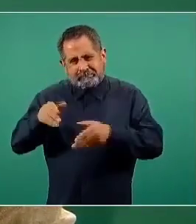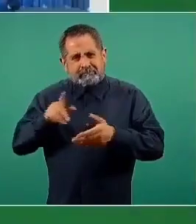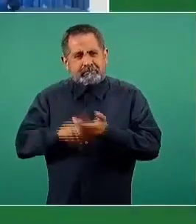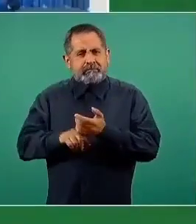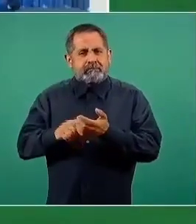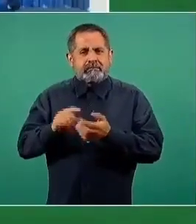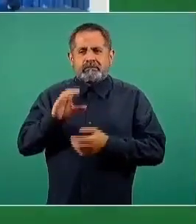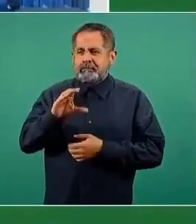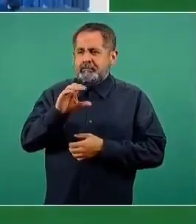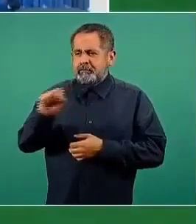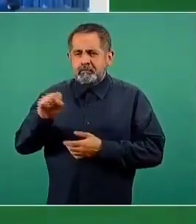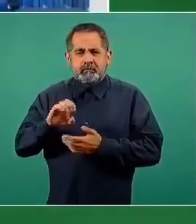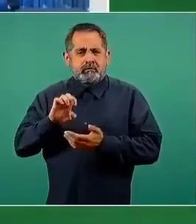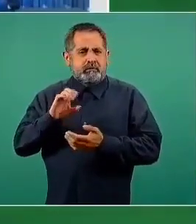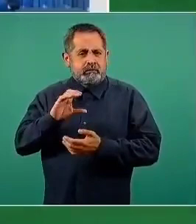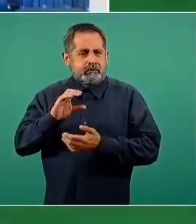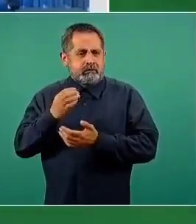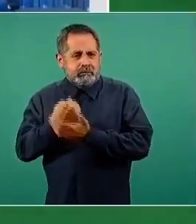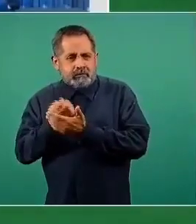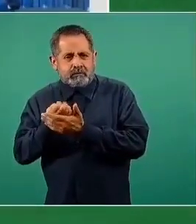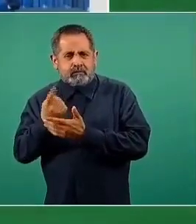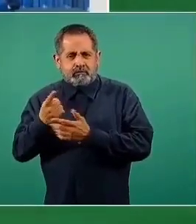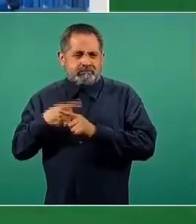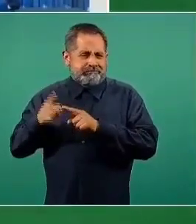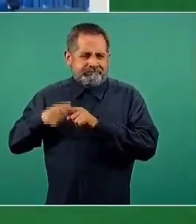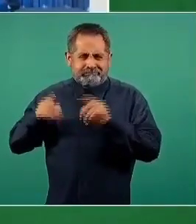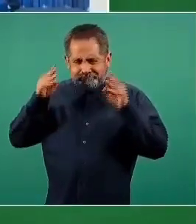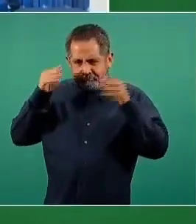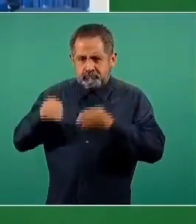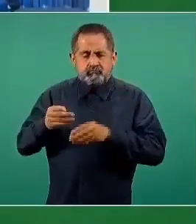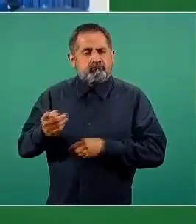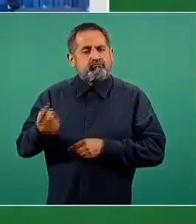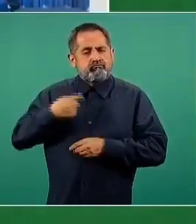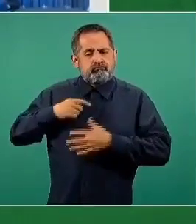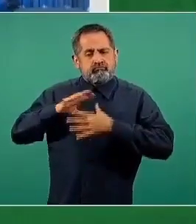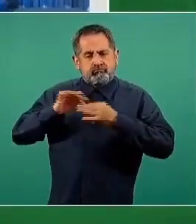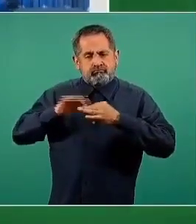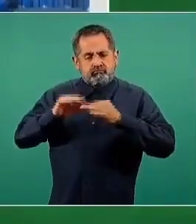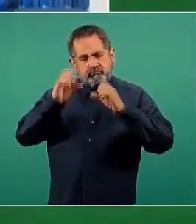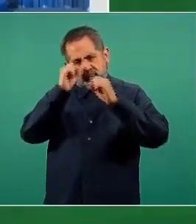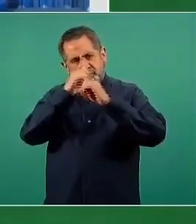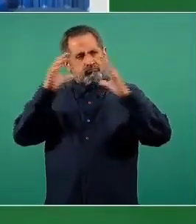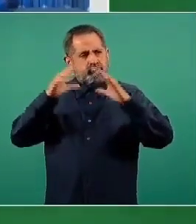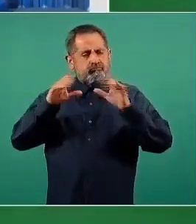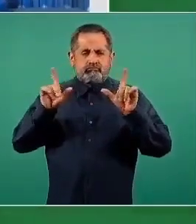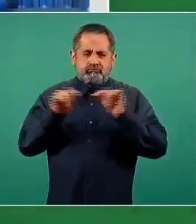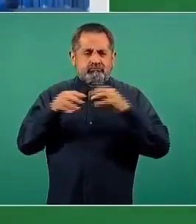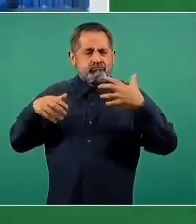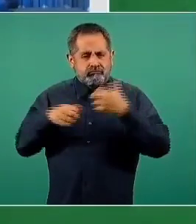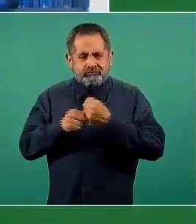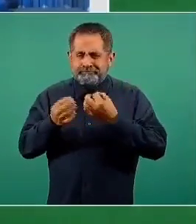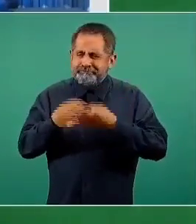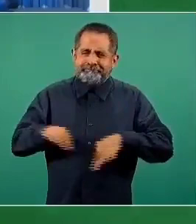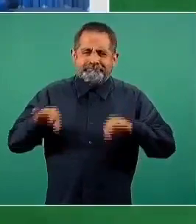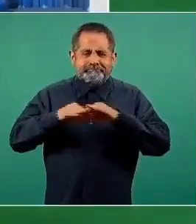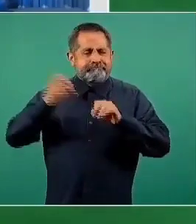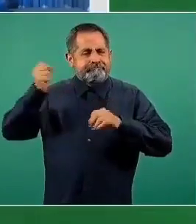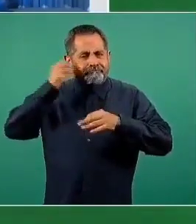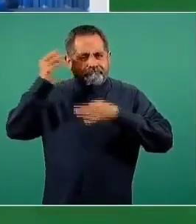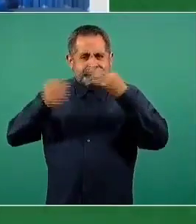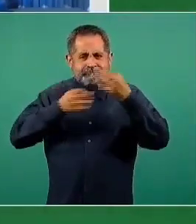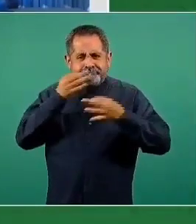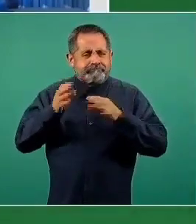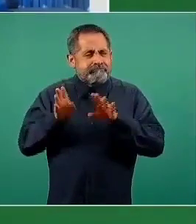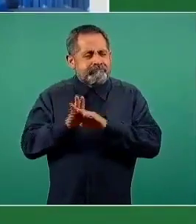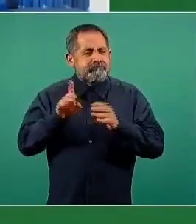ciencias sociales, la economía y otros ámbitos semejantes, que nos dará una panorámica de cierre de la importancia de este seminario y